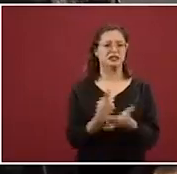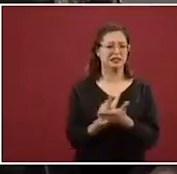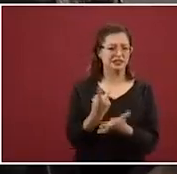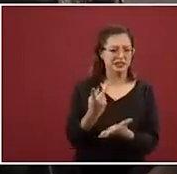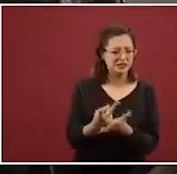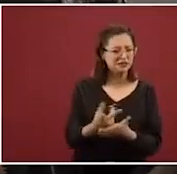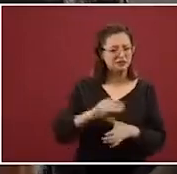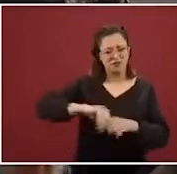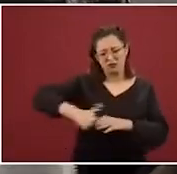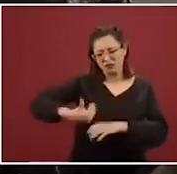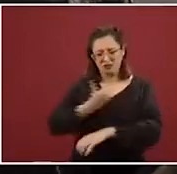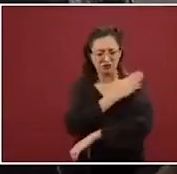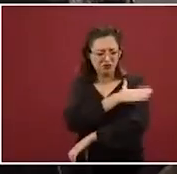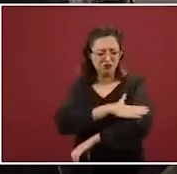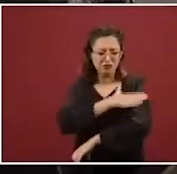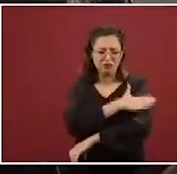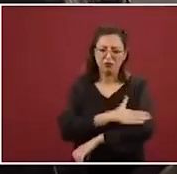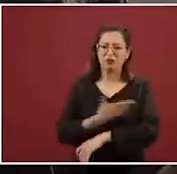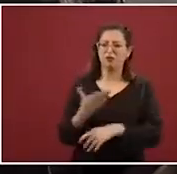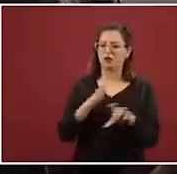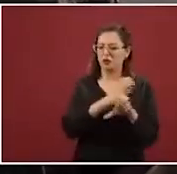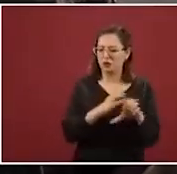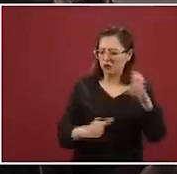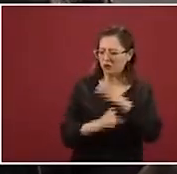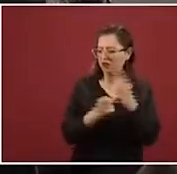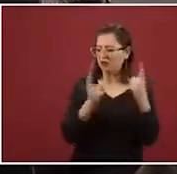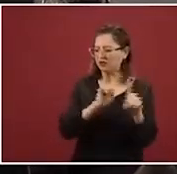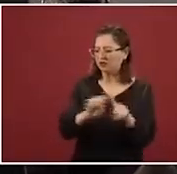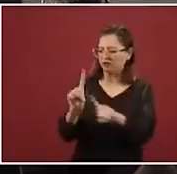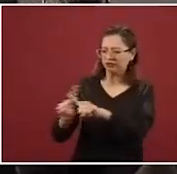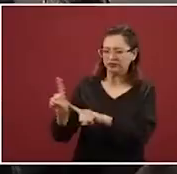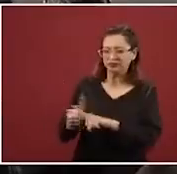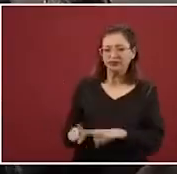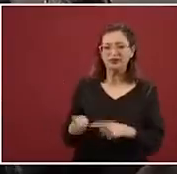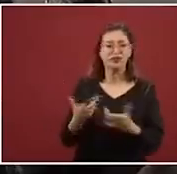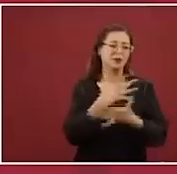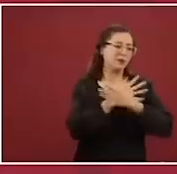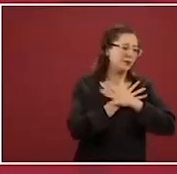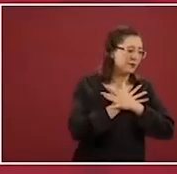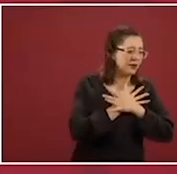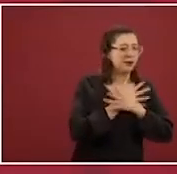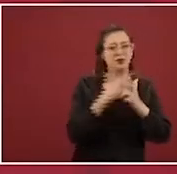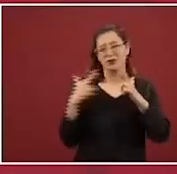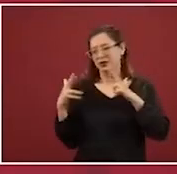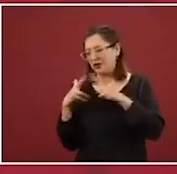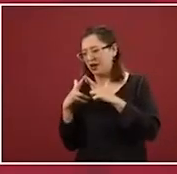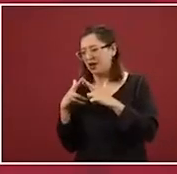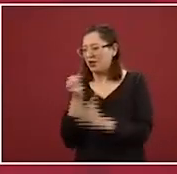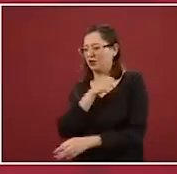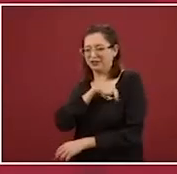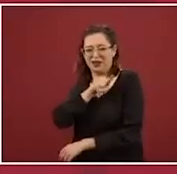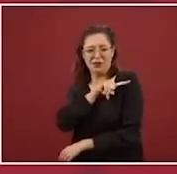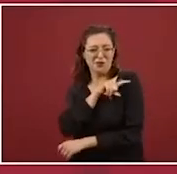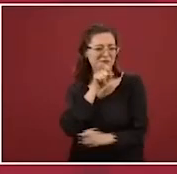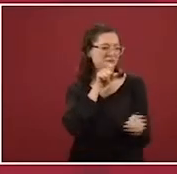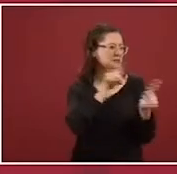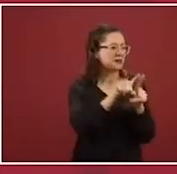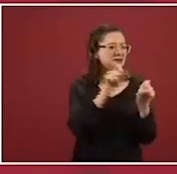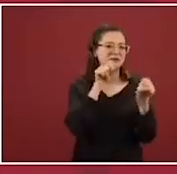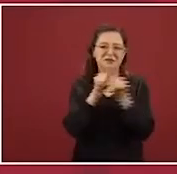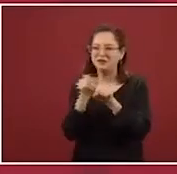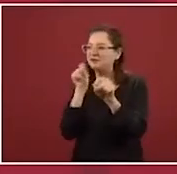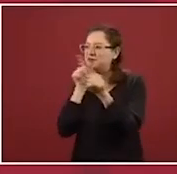y ungüentos y bálsamos para el, lo mismo para el amor, para la religión y para la salud, y de pe